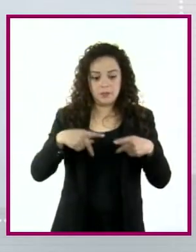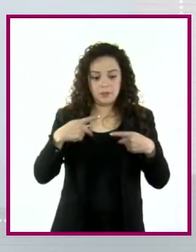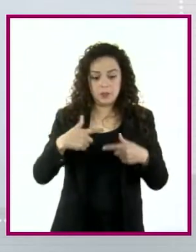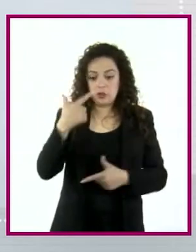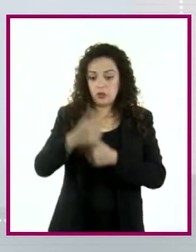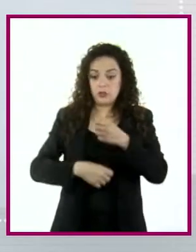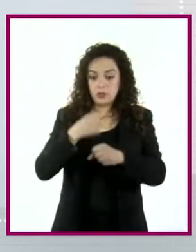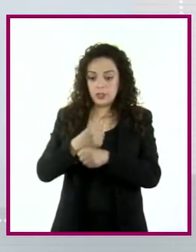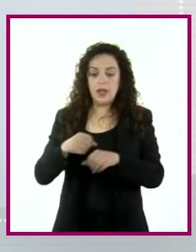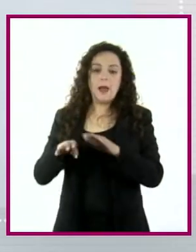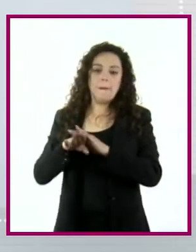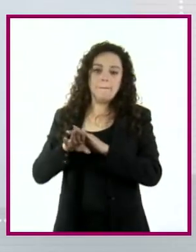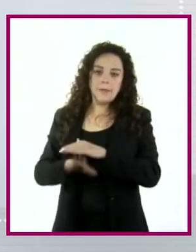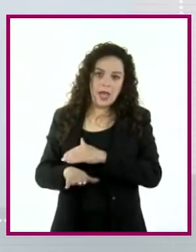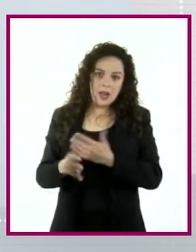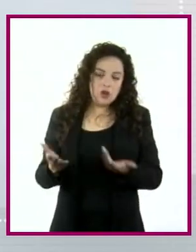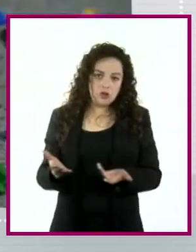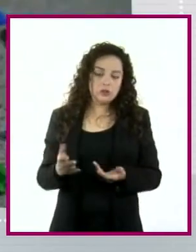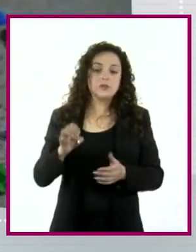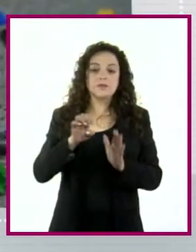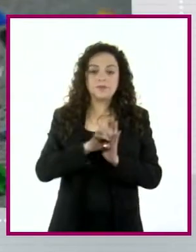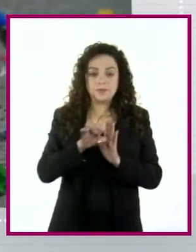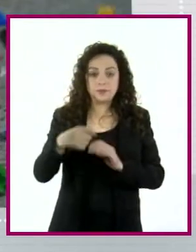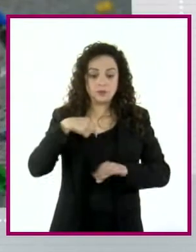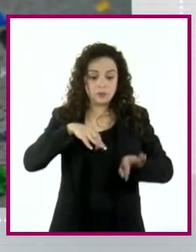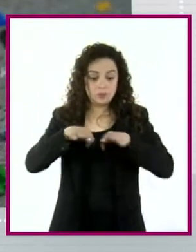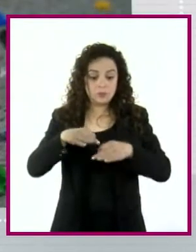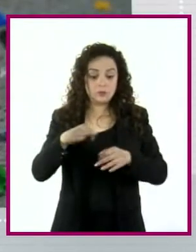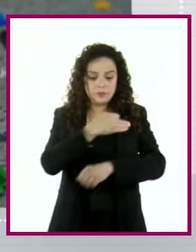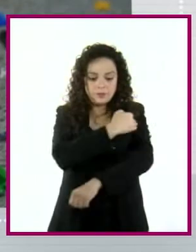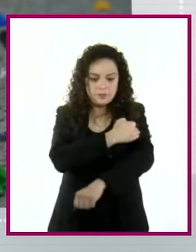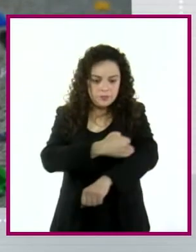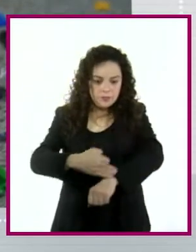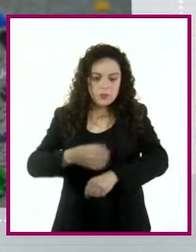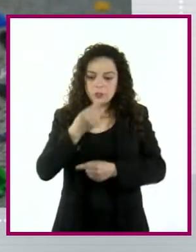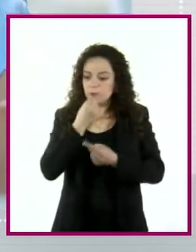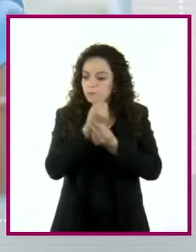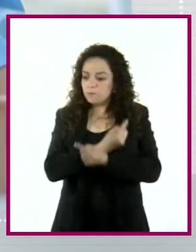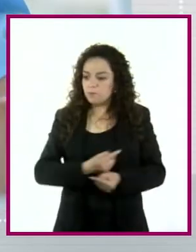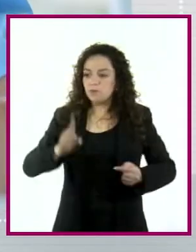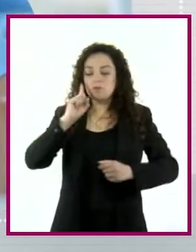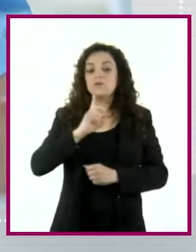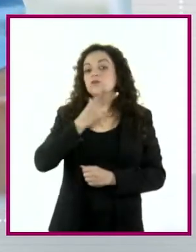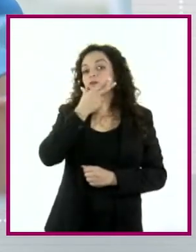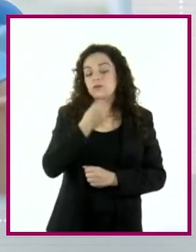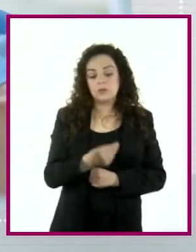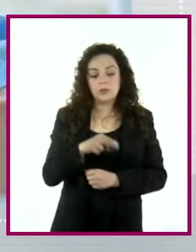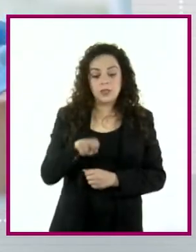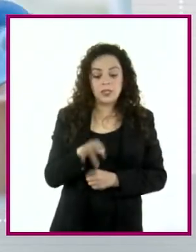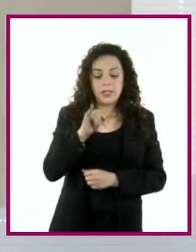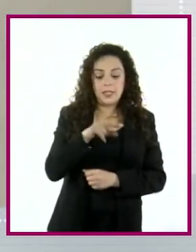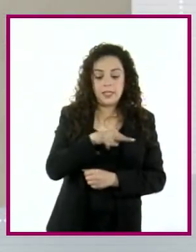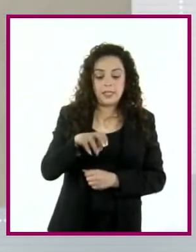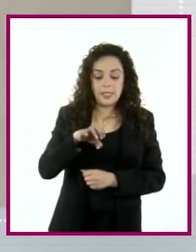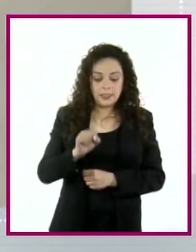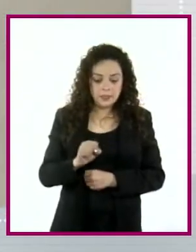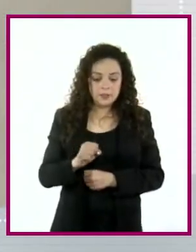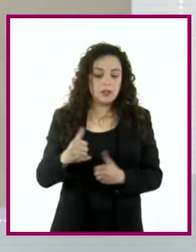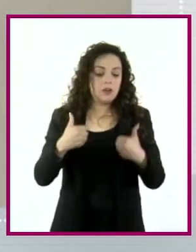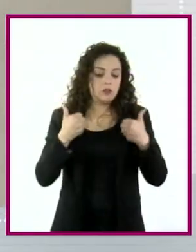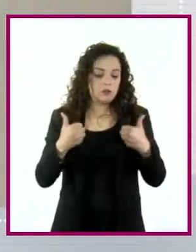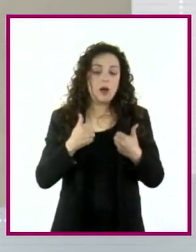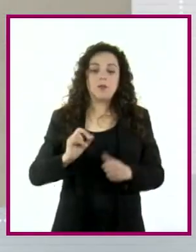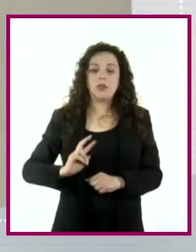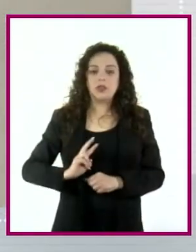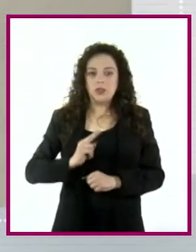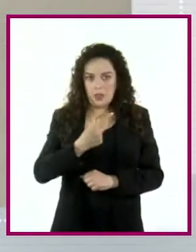12 años. Yo trabajo con familias y con niñas, niños, niñes y adolescentes trans.